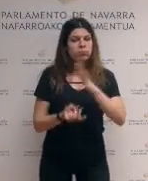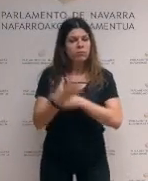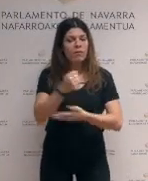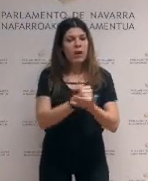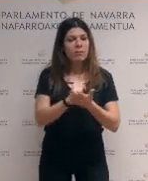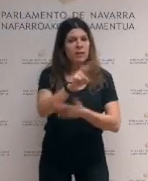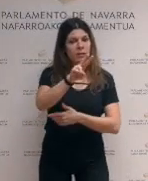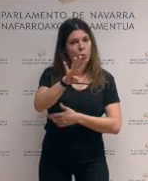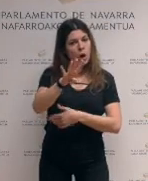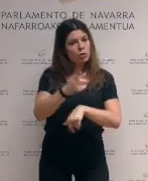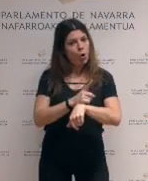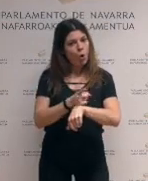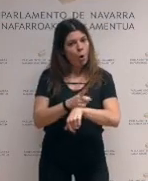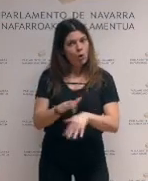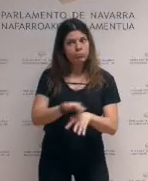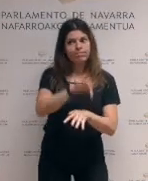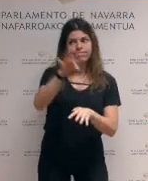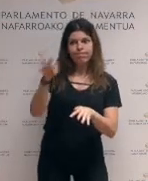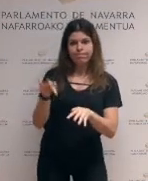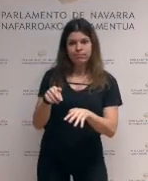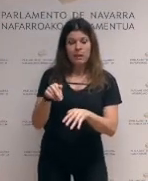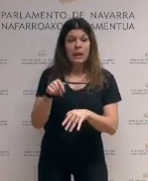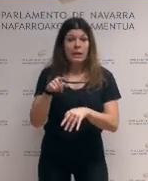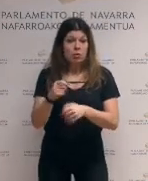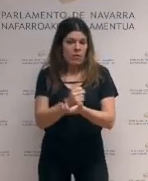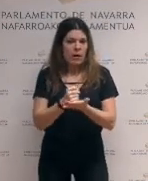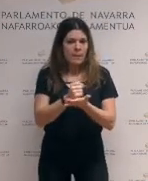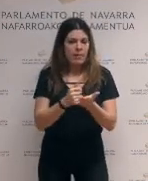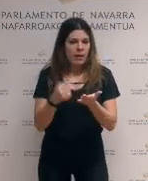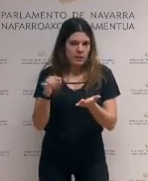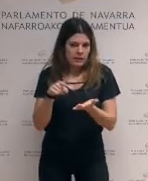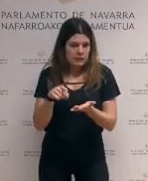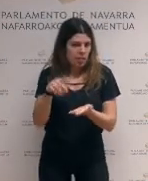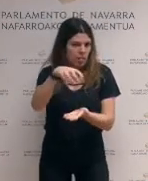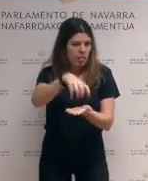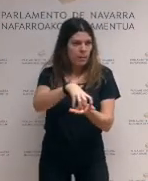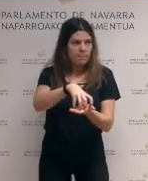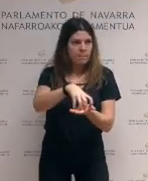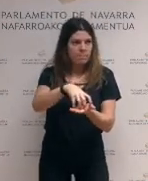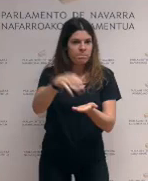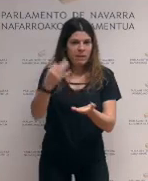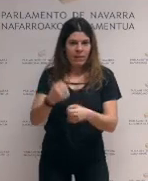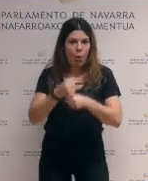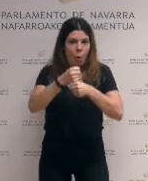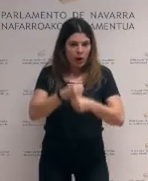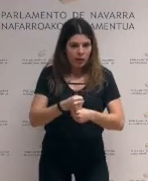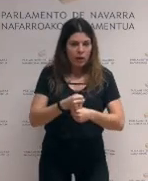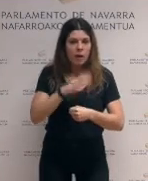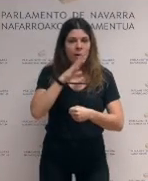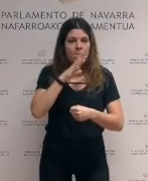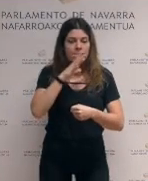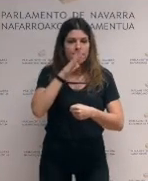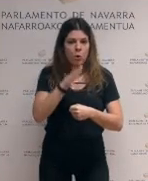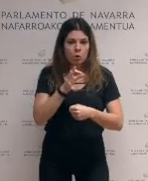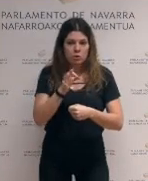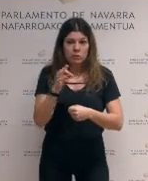horas y que es perfectamente lógico que esas farmacias pasen a formar parte de farmacias de guardia, porque per se ya son farmacias de guardia,